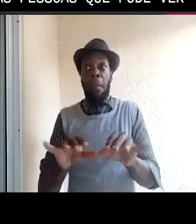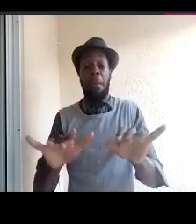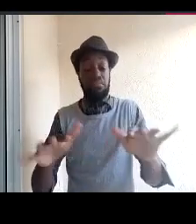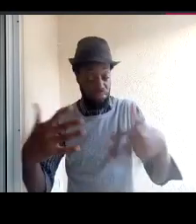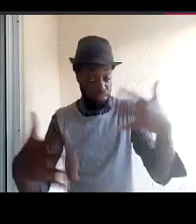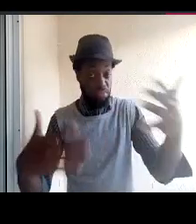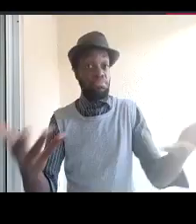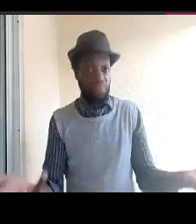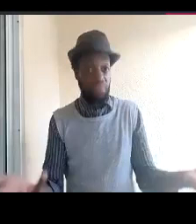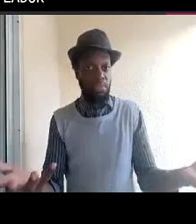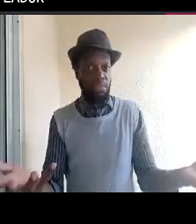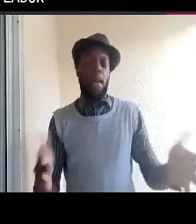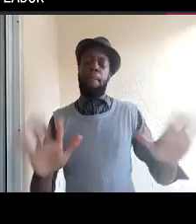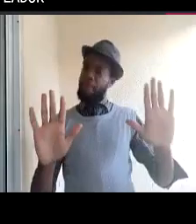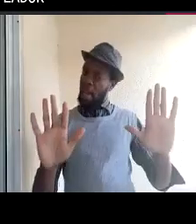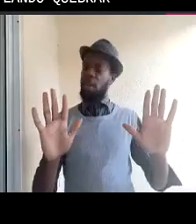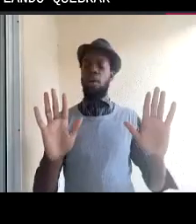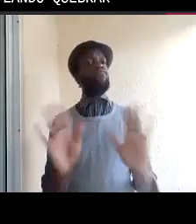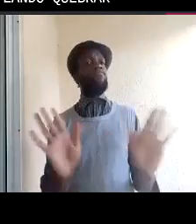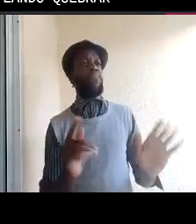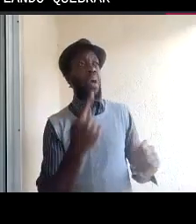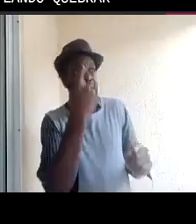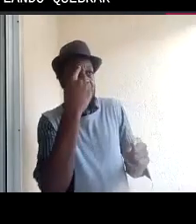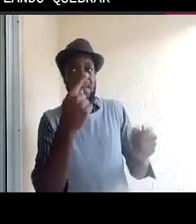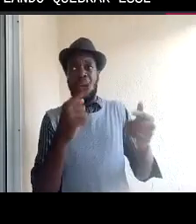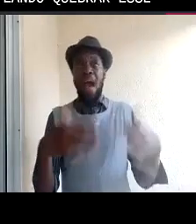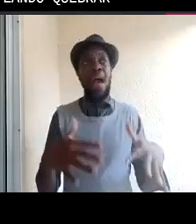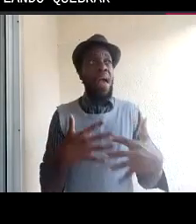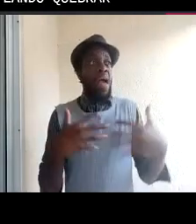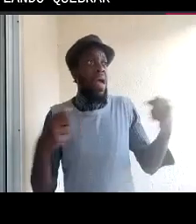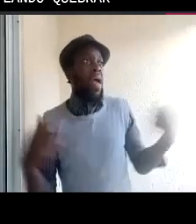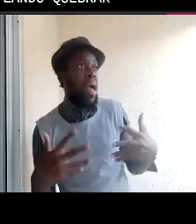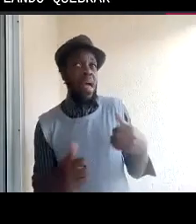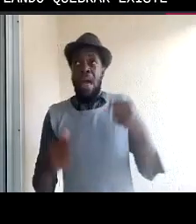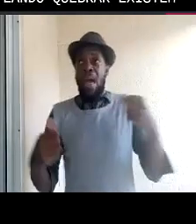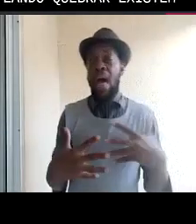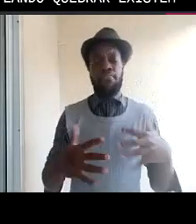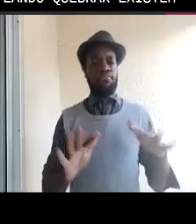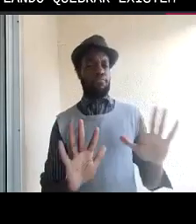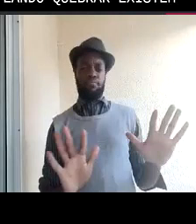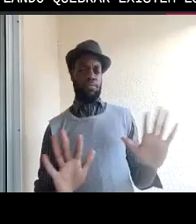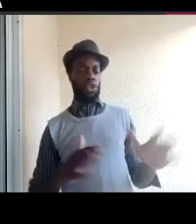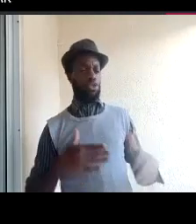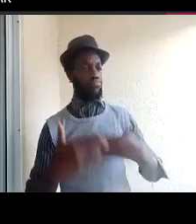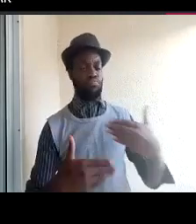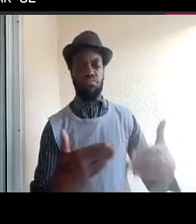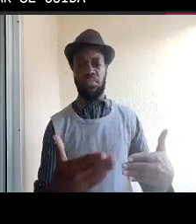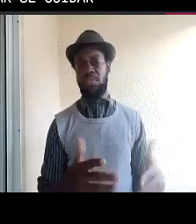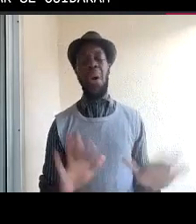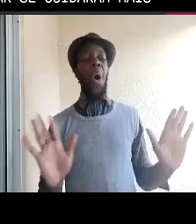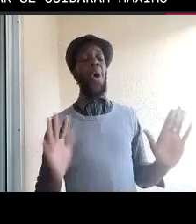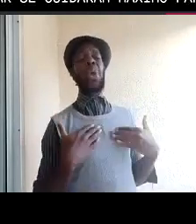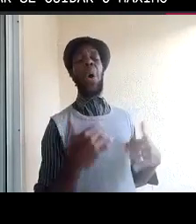Ir rompiendo esas preconcepciones y cuidarse lo más que se pueda para